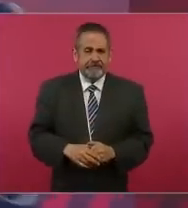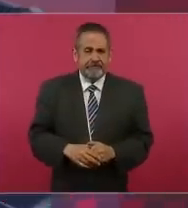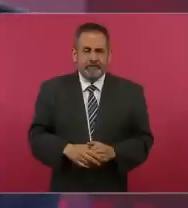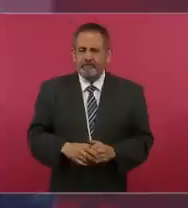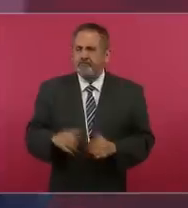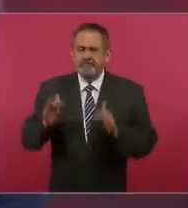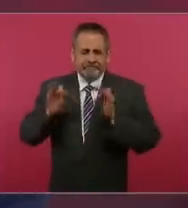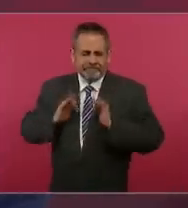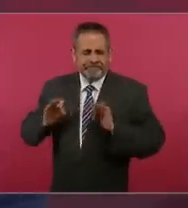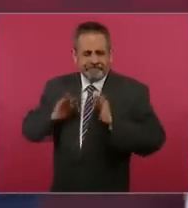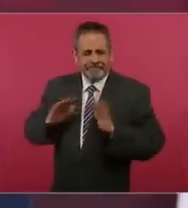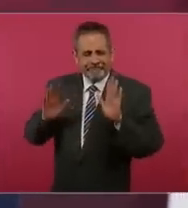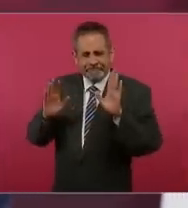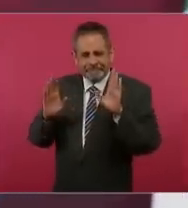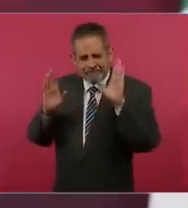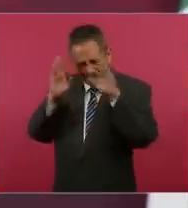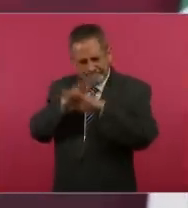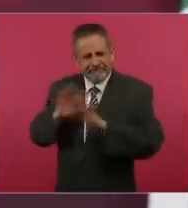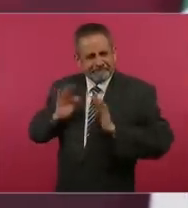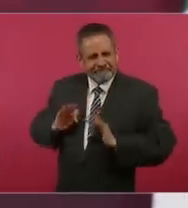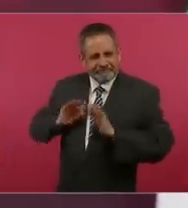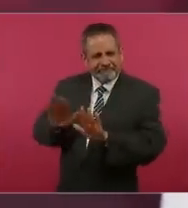serenos morenos